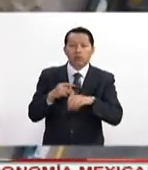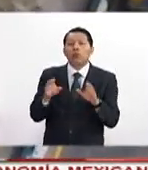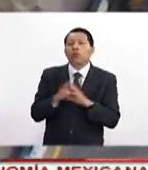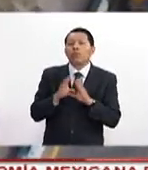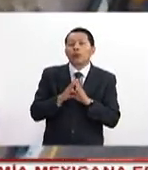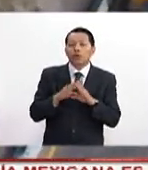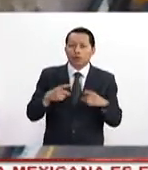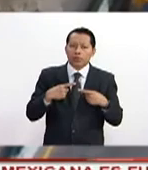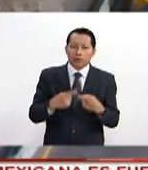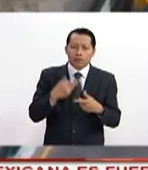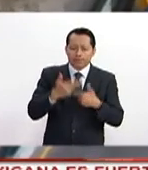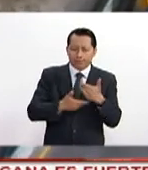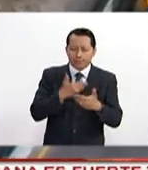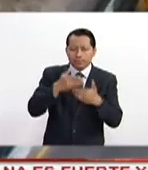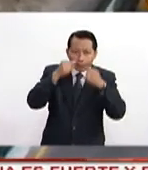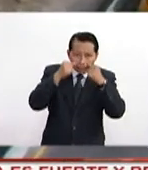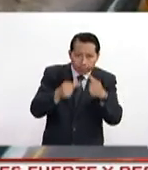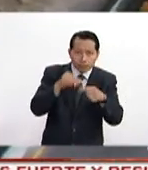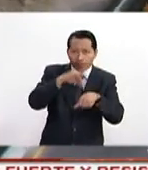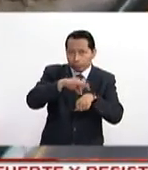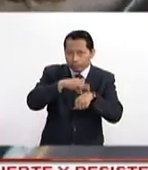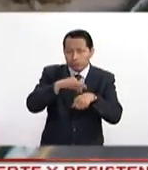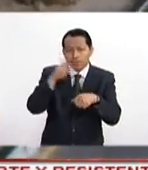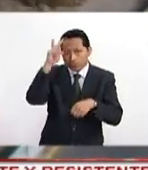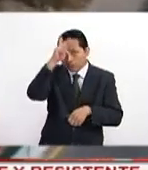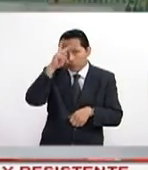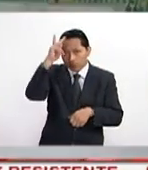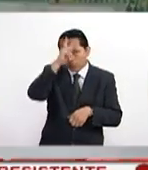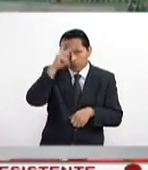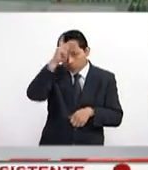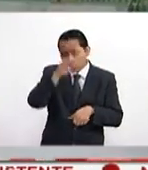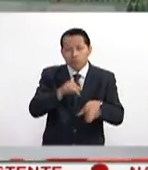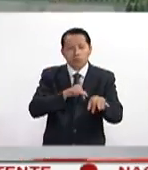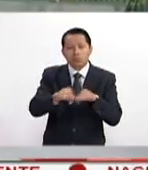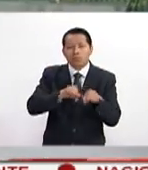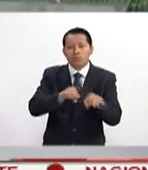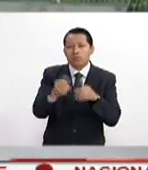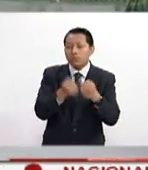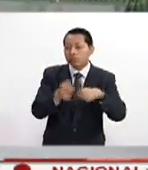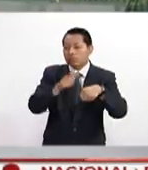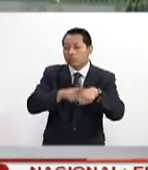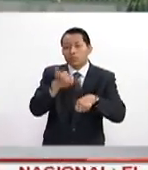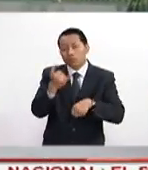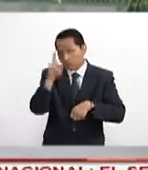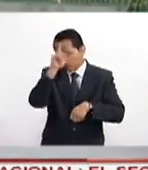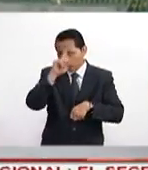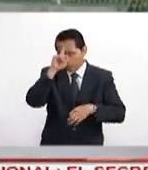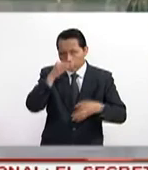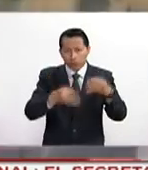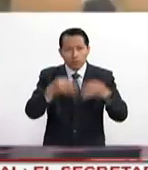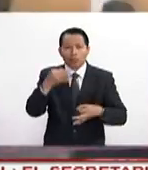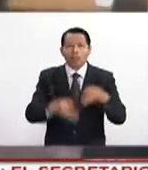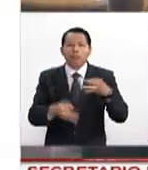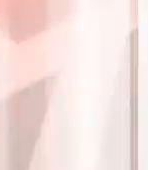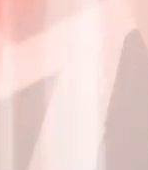a su disposición los servicios de atención médica, psicológica, el trabajo social y la asesoría jurídica.